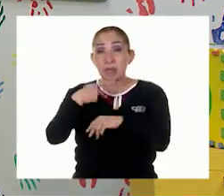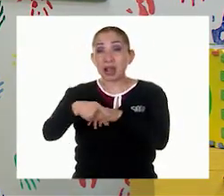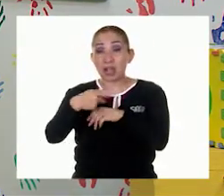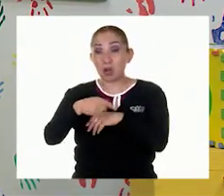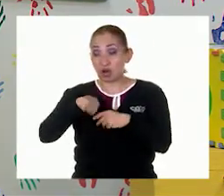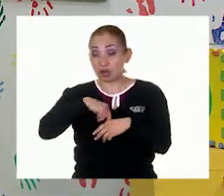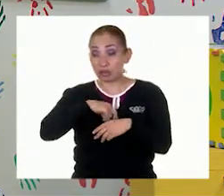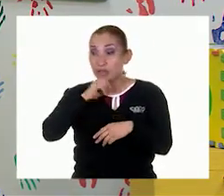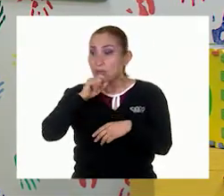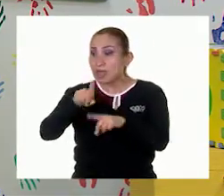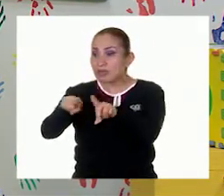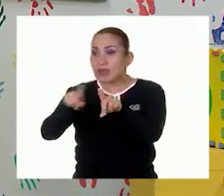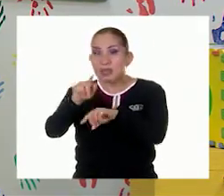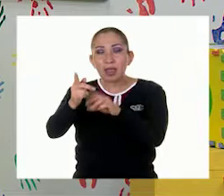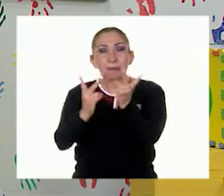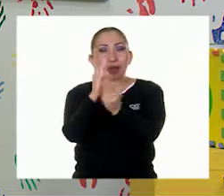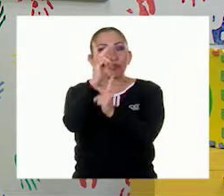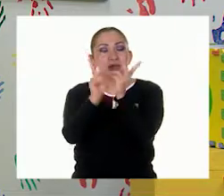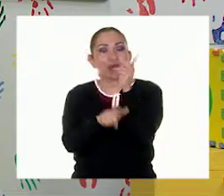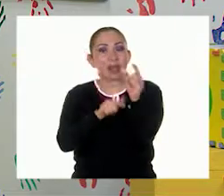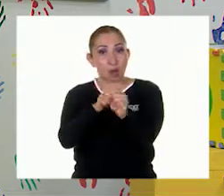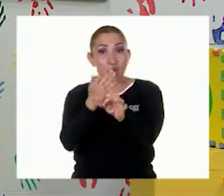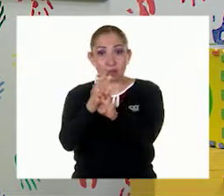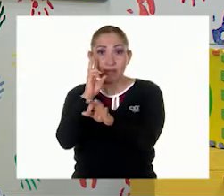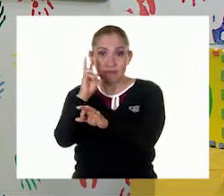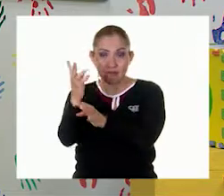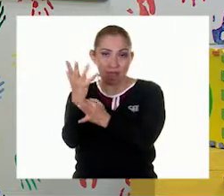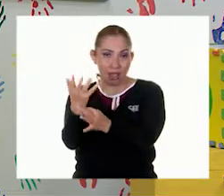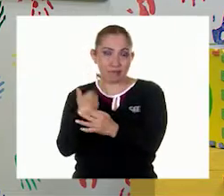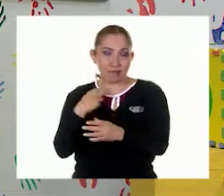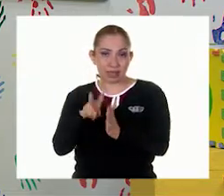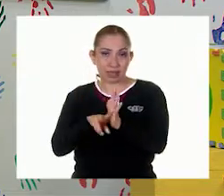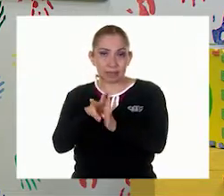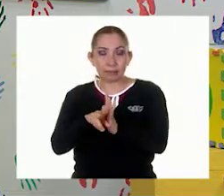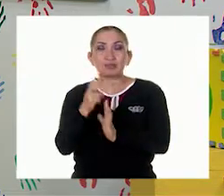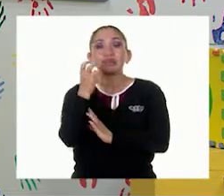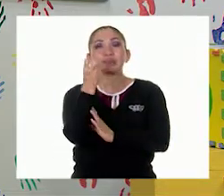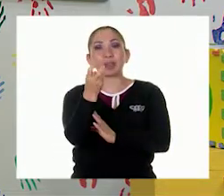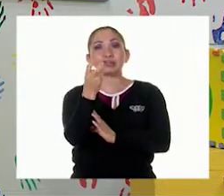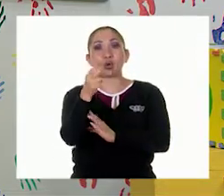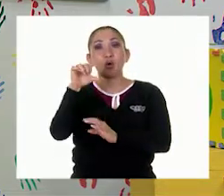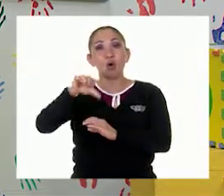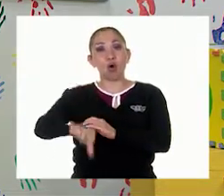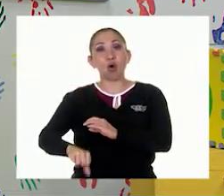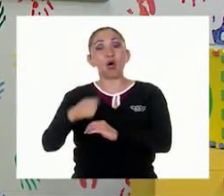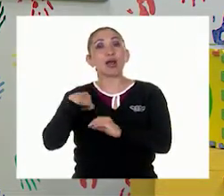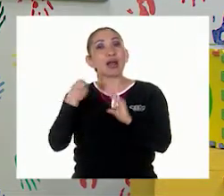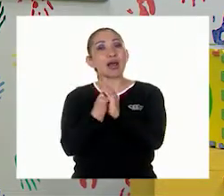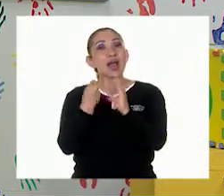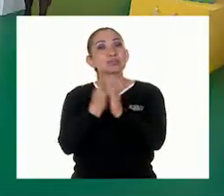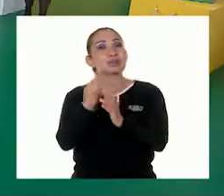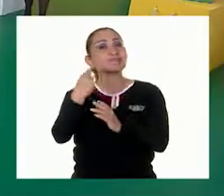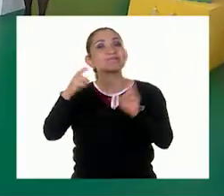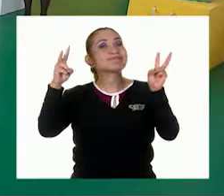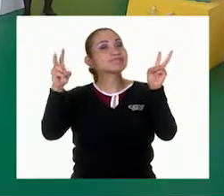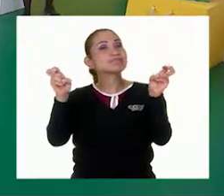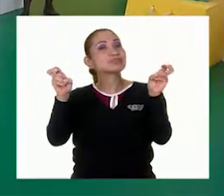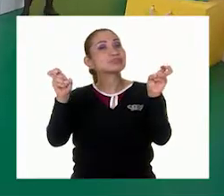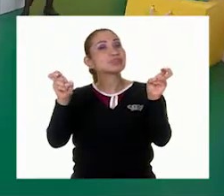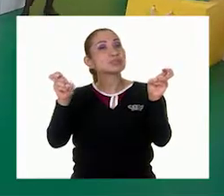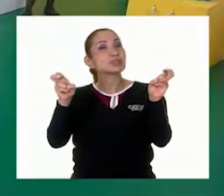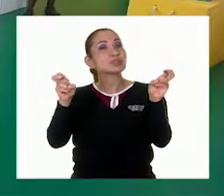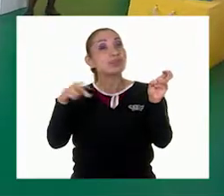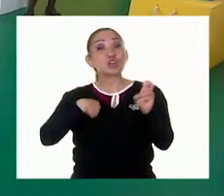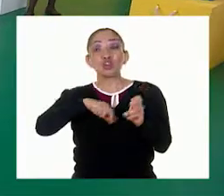pone en peligro la biodiversidad, tal como lo vimos en el video. Por eso, el día de hoy la clase se llama